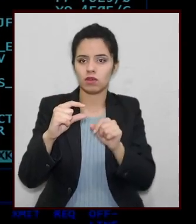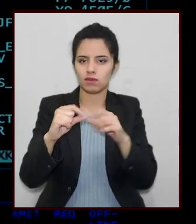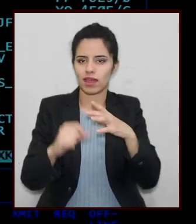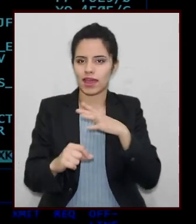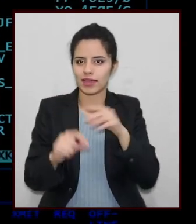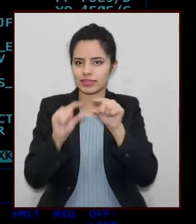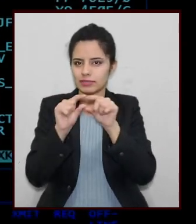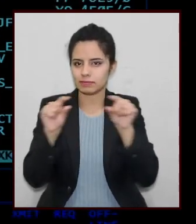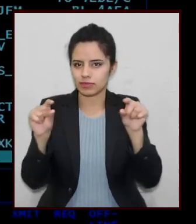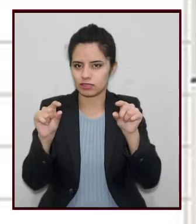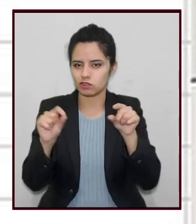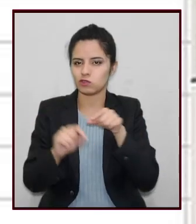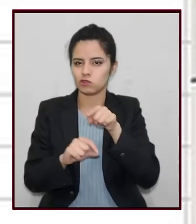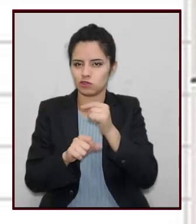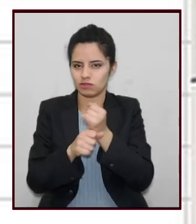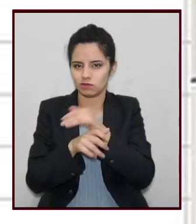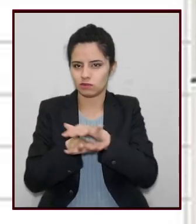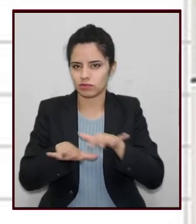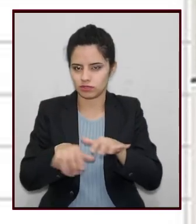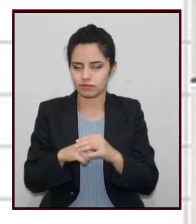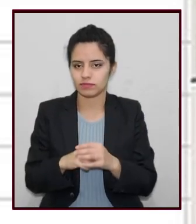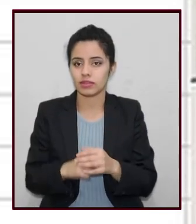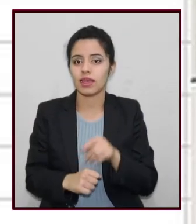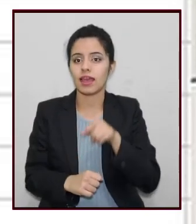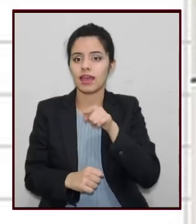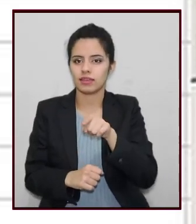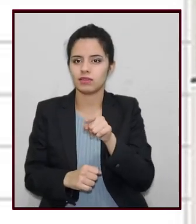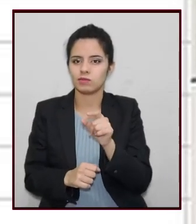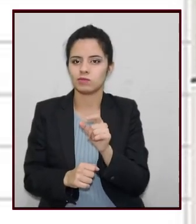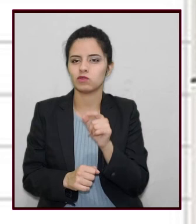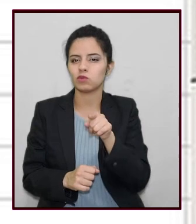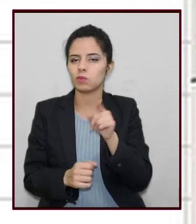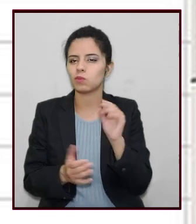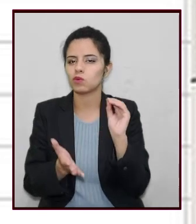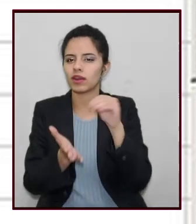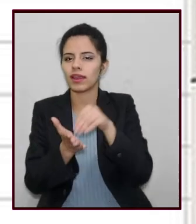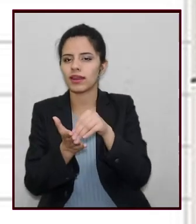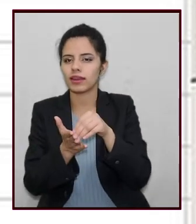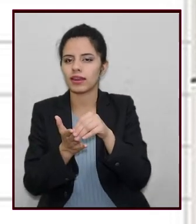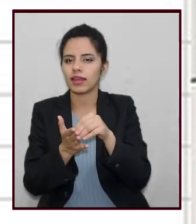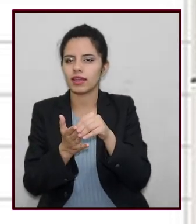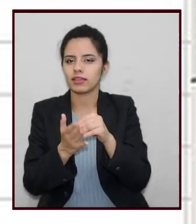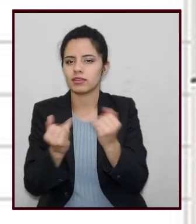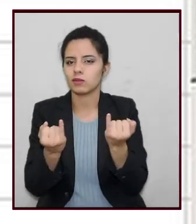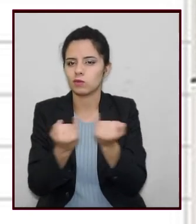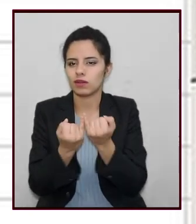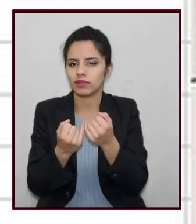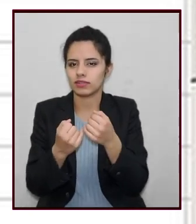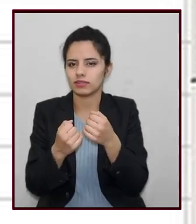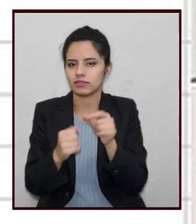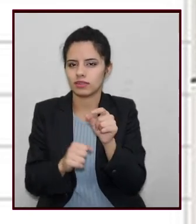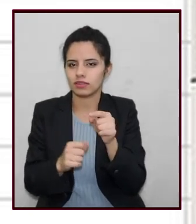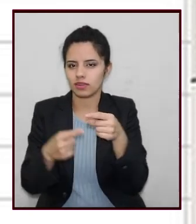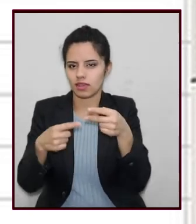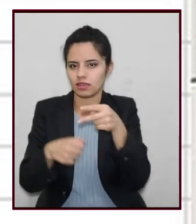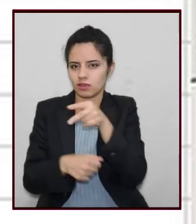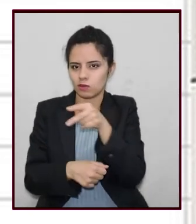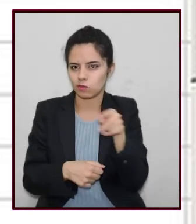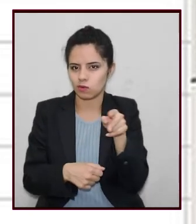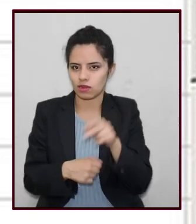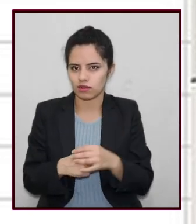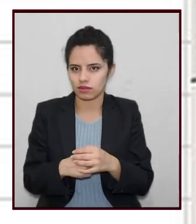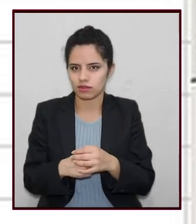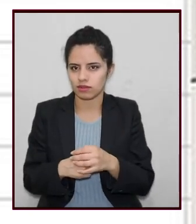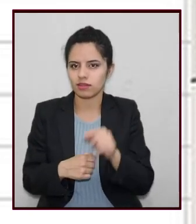el contenido de cada celda. Y ahí vamos a poner un signo de igual. Y entonces con esto, la hoja de cálculo